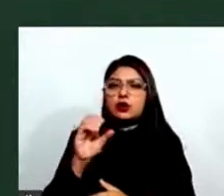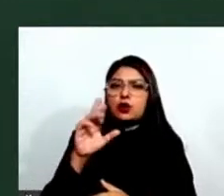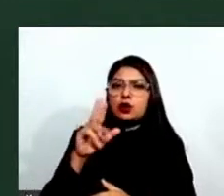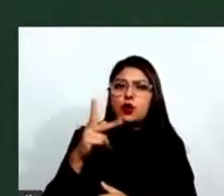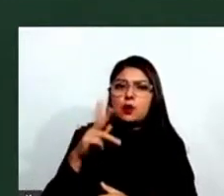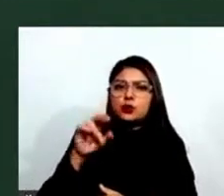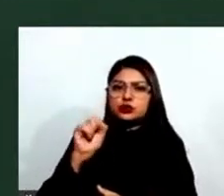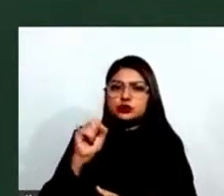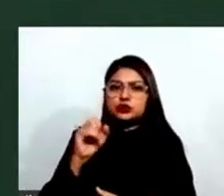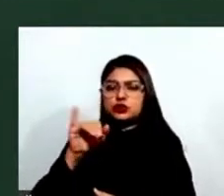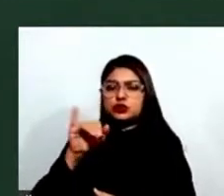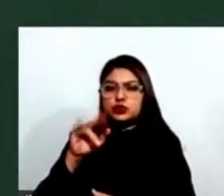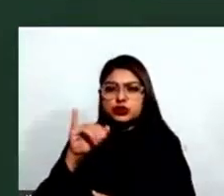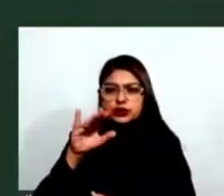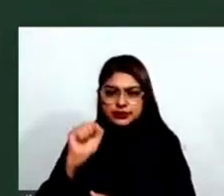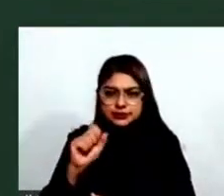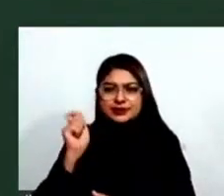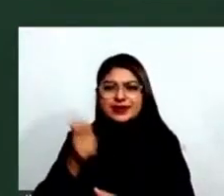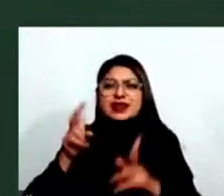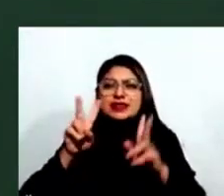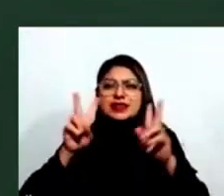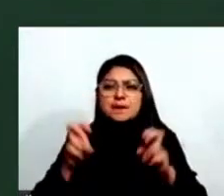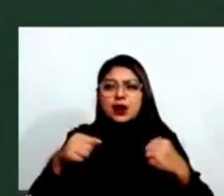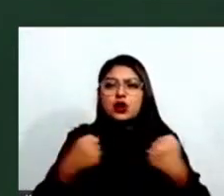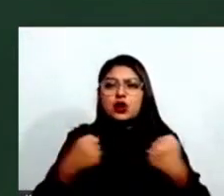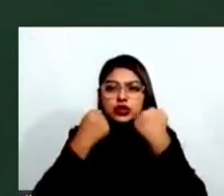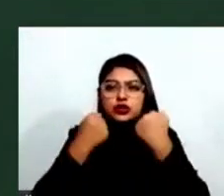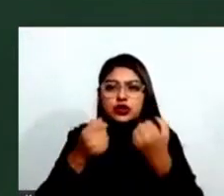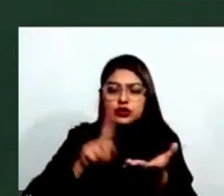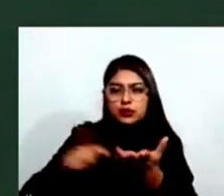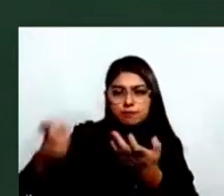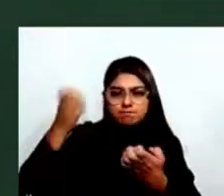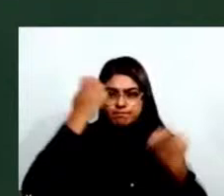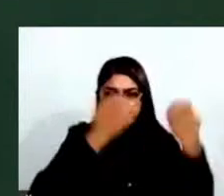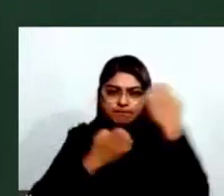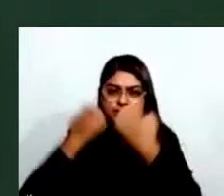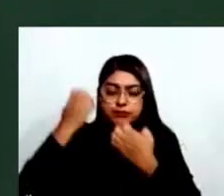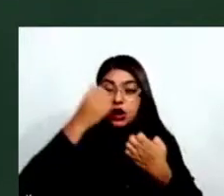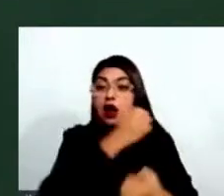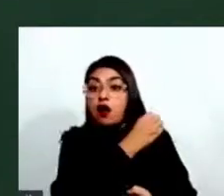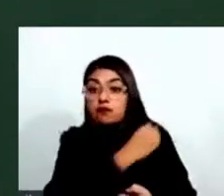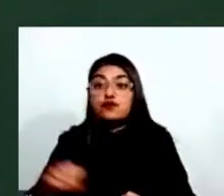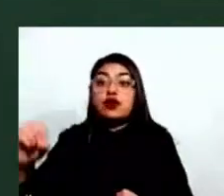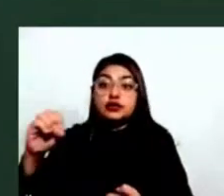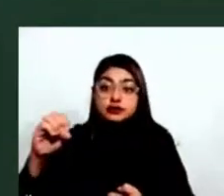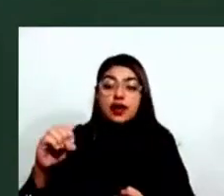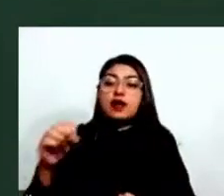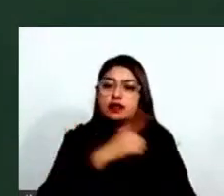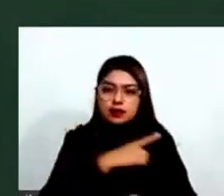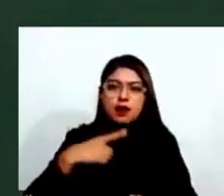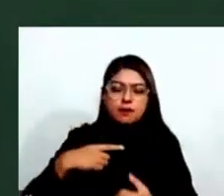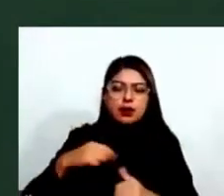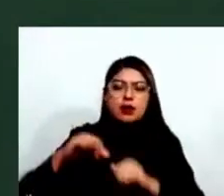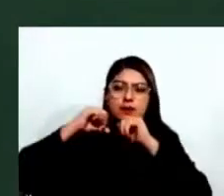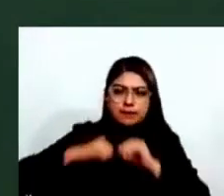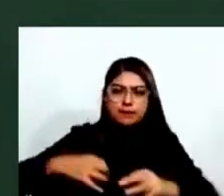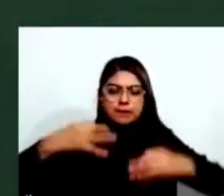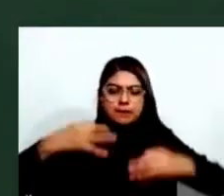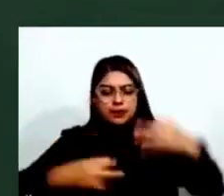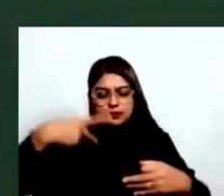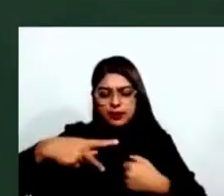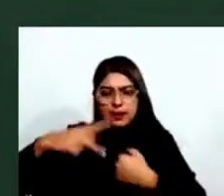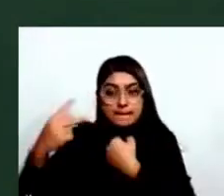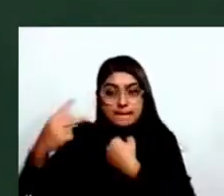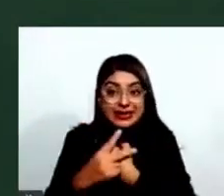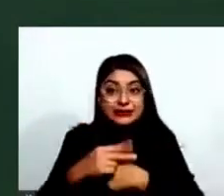casos contenciosos son de obligatoria aplicación para todas las autoridades judiciales de este país. Por esa